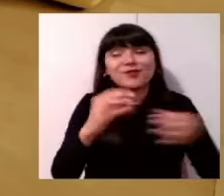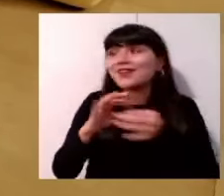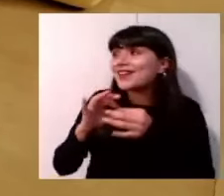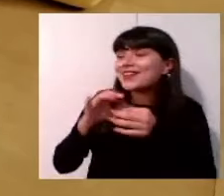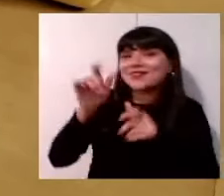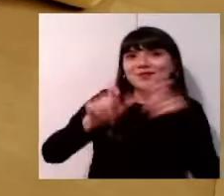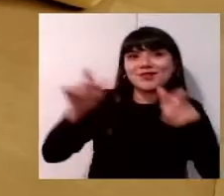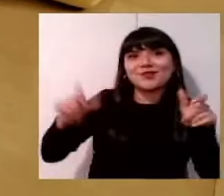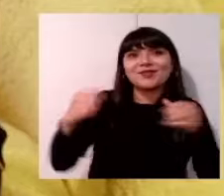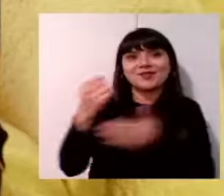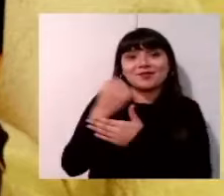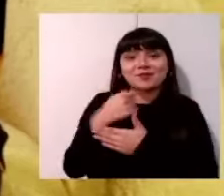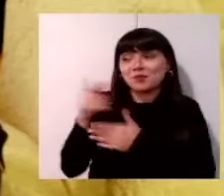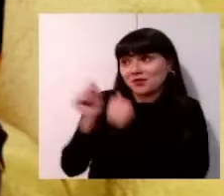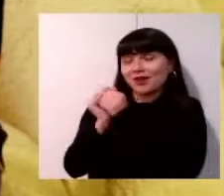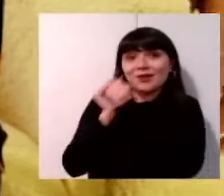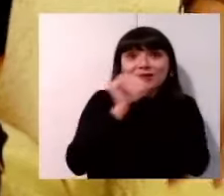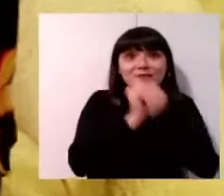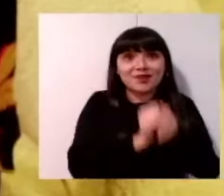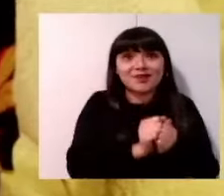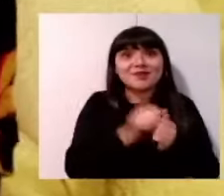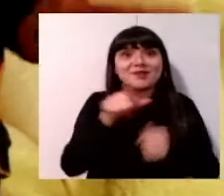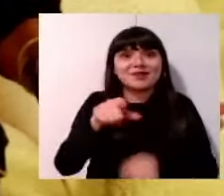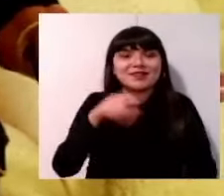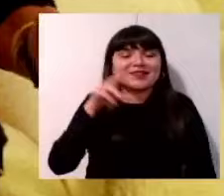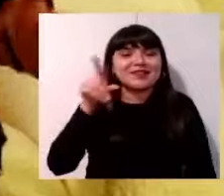Quiero que nos acompañes, Carolina, porque llegó el momento del